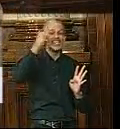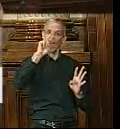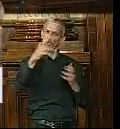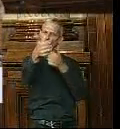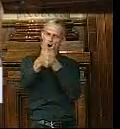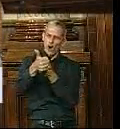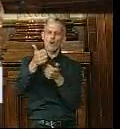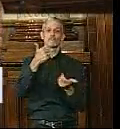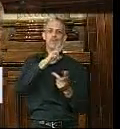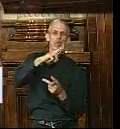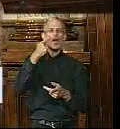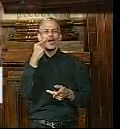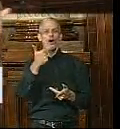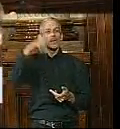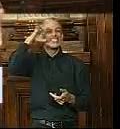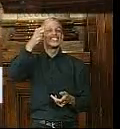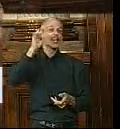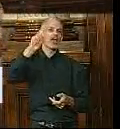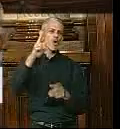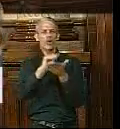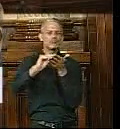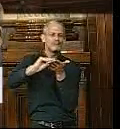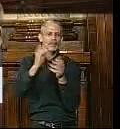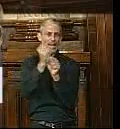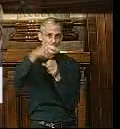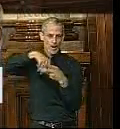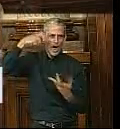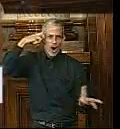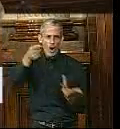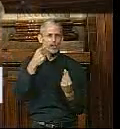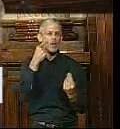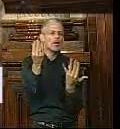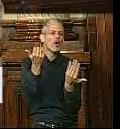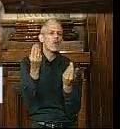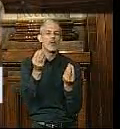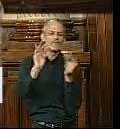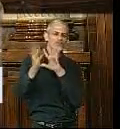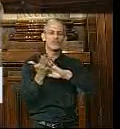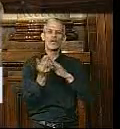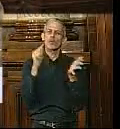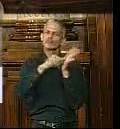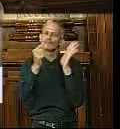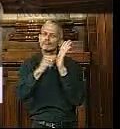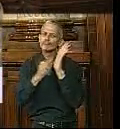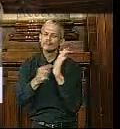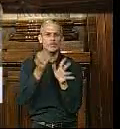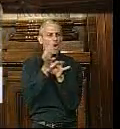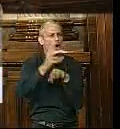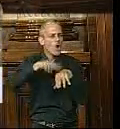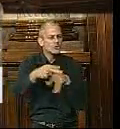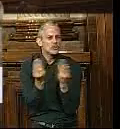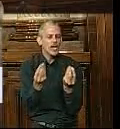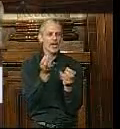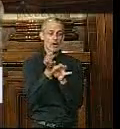cualquier senadora, y tuvieras que sensibilizarle, darle algunos datos o algunos consejos,